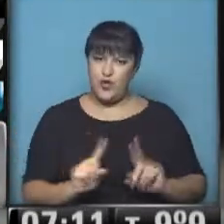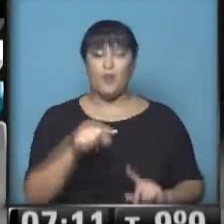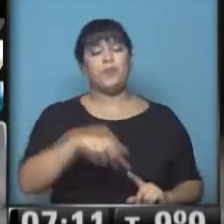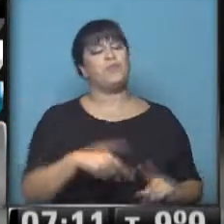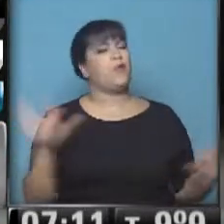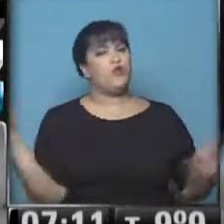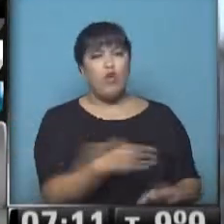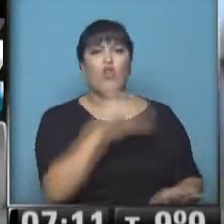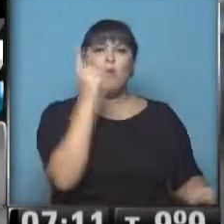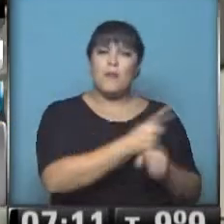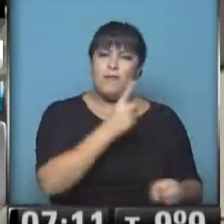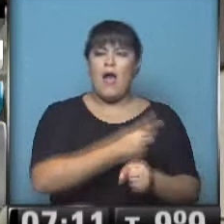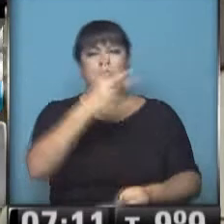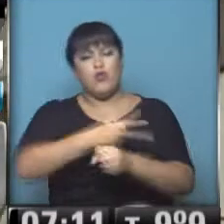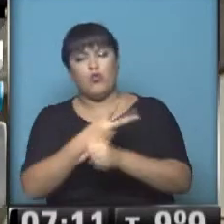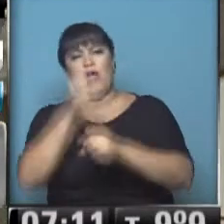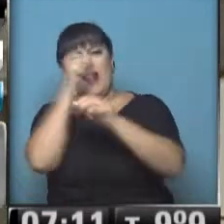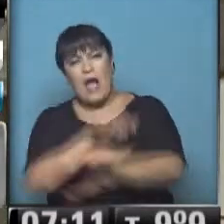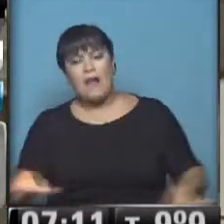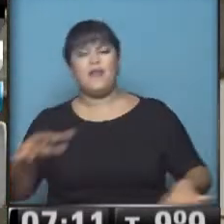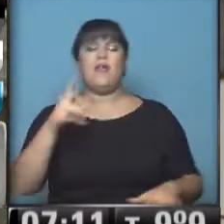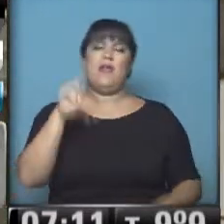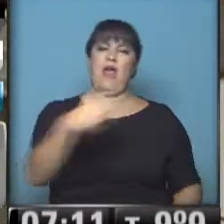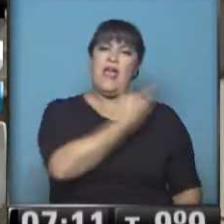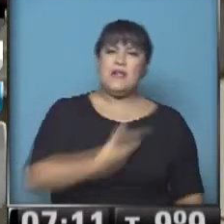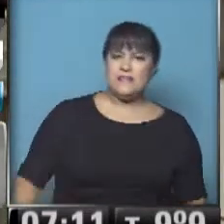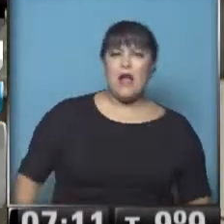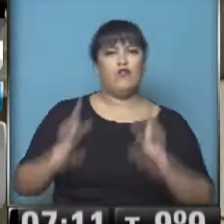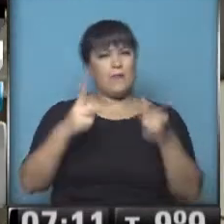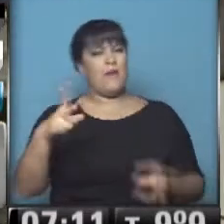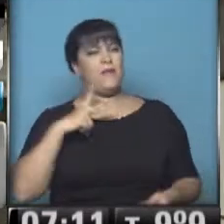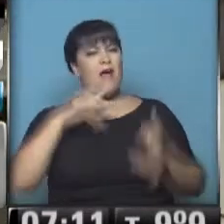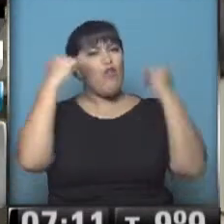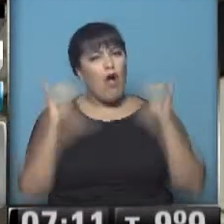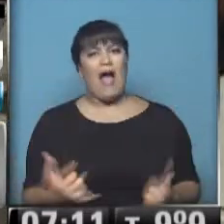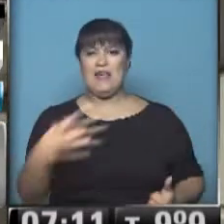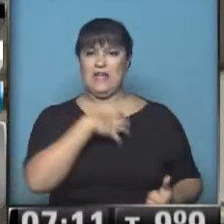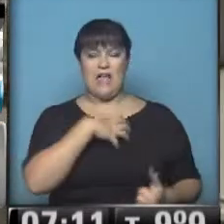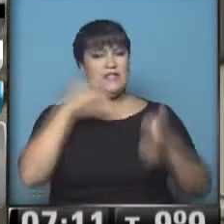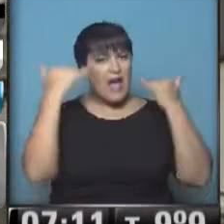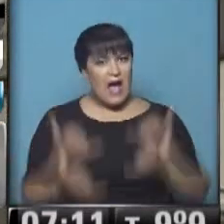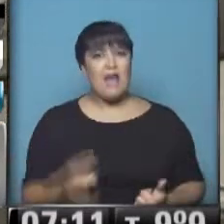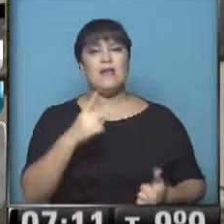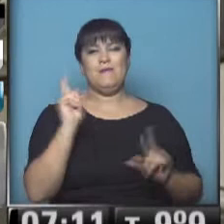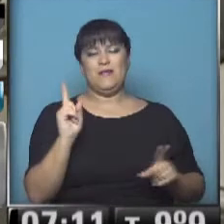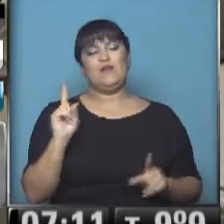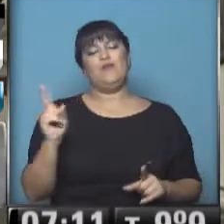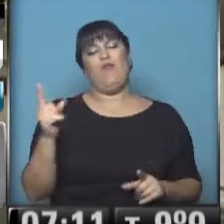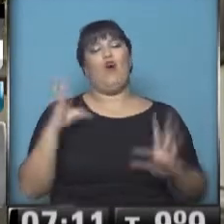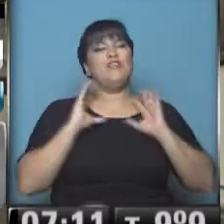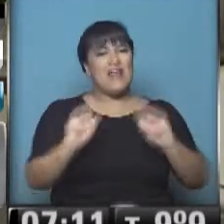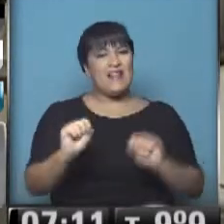y modalidades del sistema educativo, tanto estatales como privados. Así se confirmó a través de la Dirección General de Cultura y